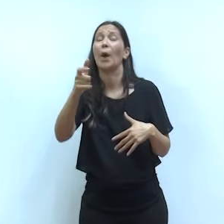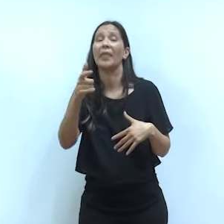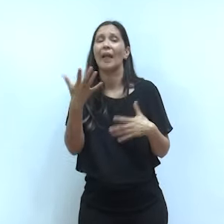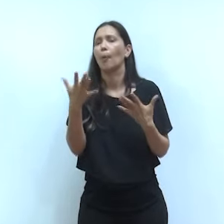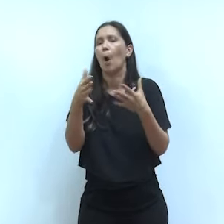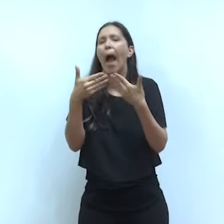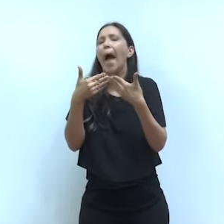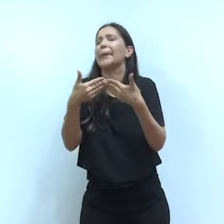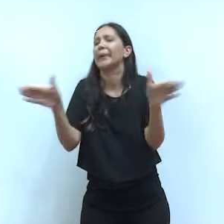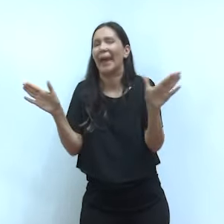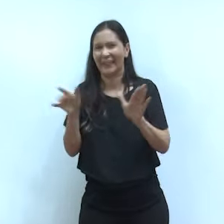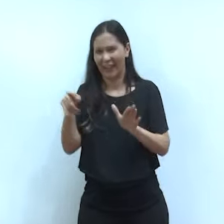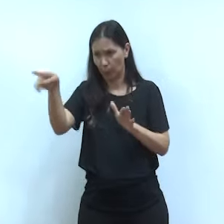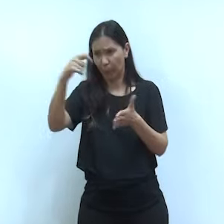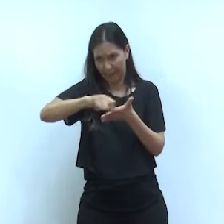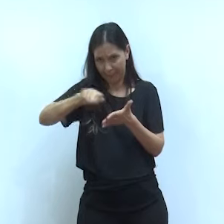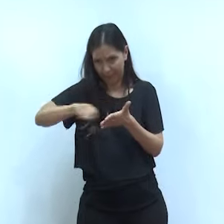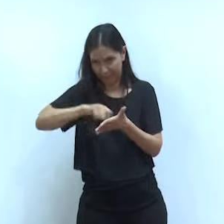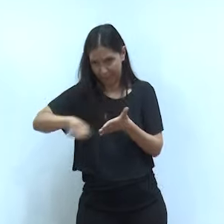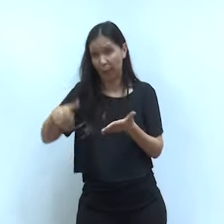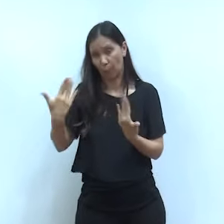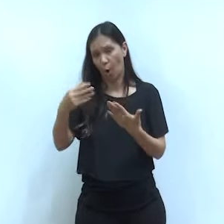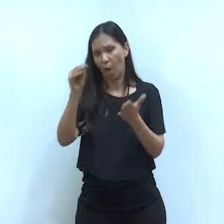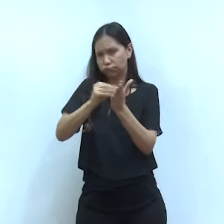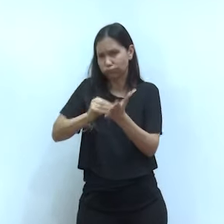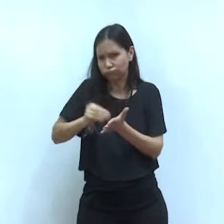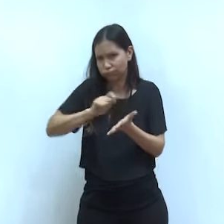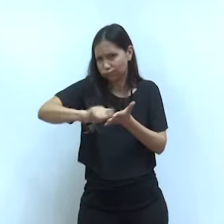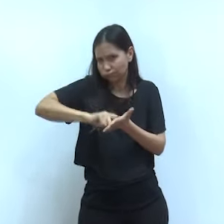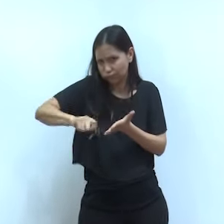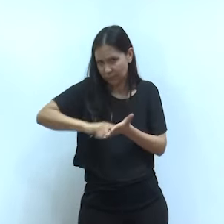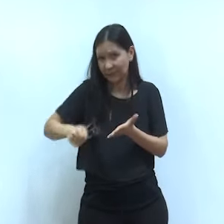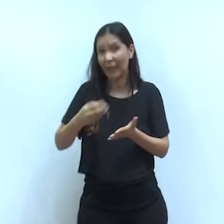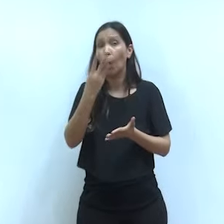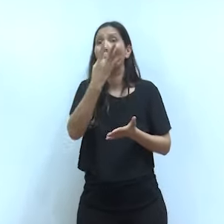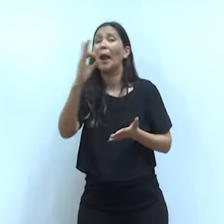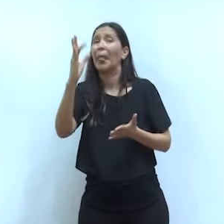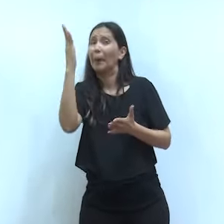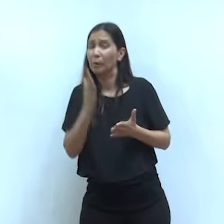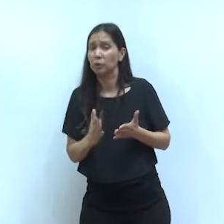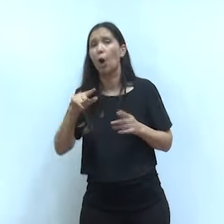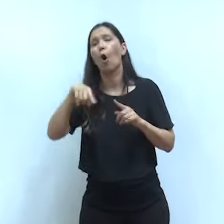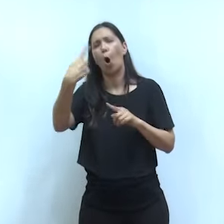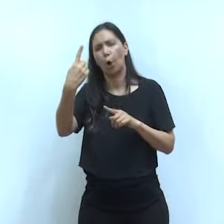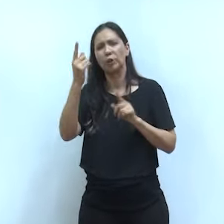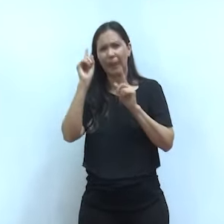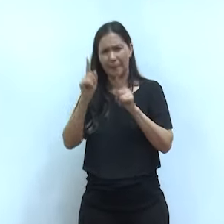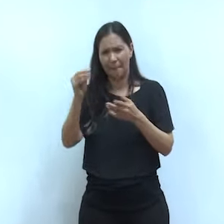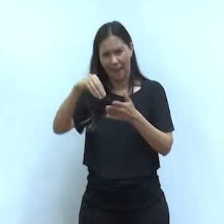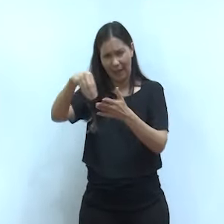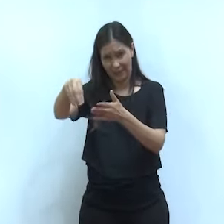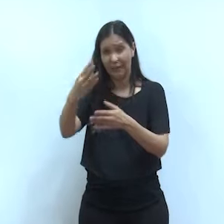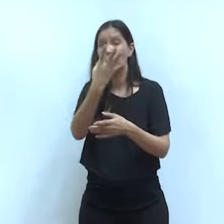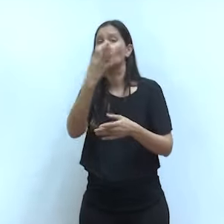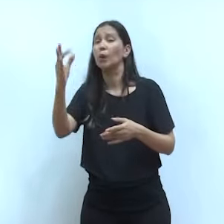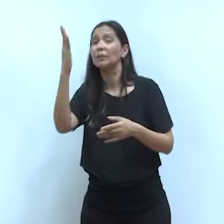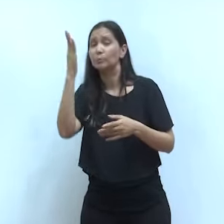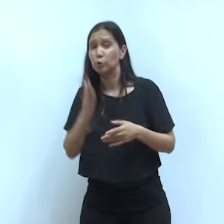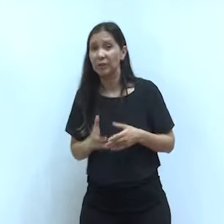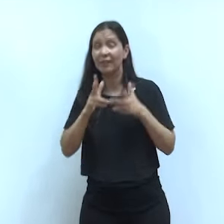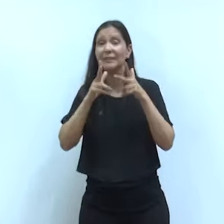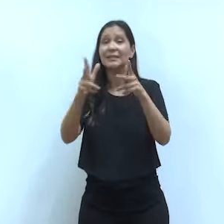ahí ahora el 30% y hay algunos casos más que podríamos llevarlos hasta un 50 Quiénes dicen que son